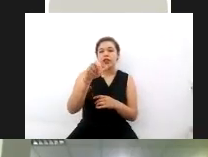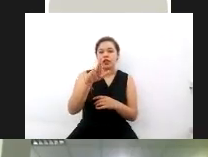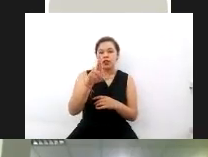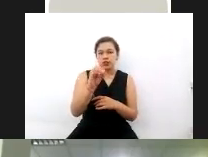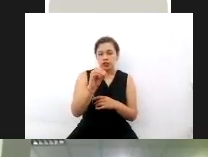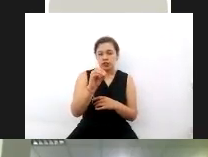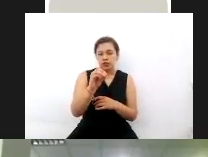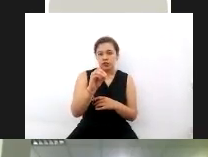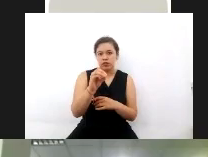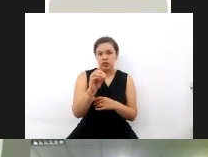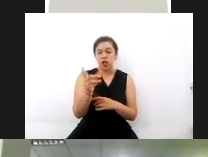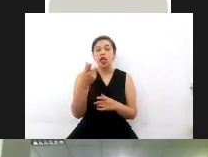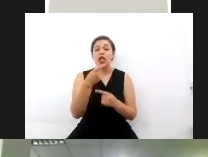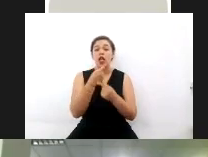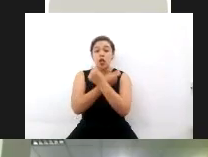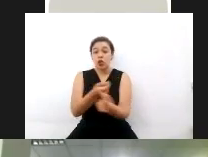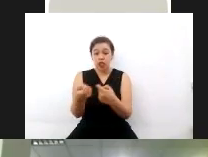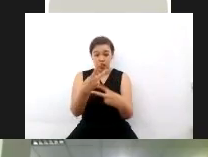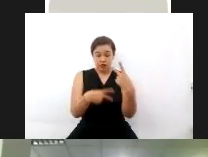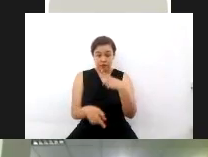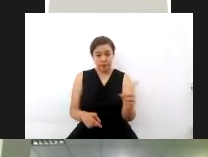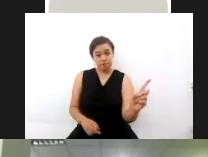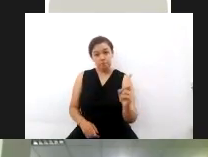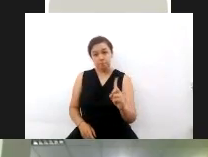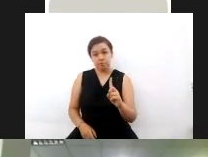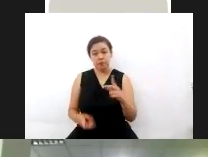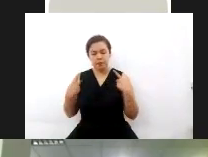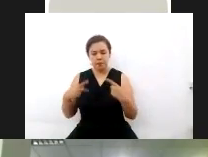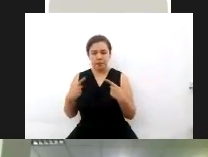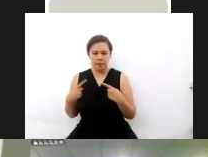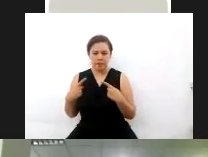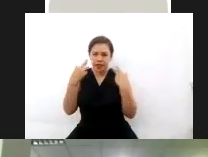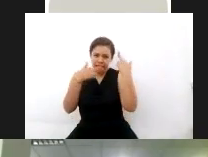lleguen los menores, debe haber una persona que